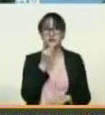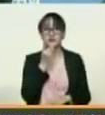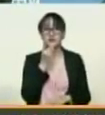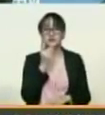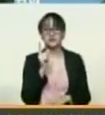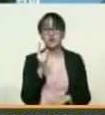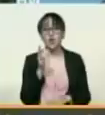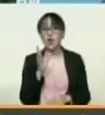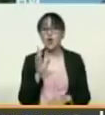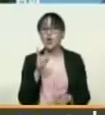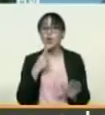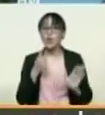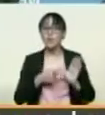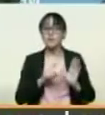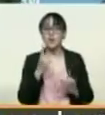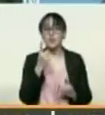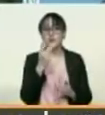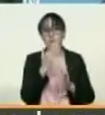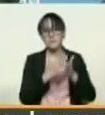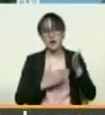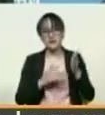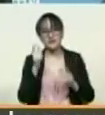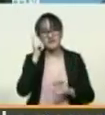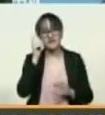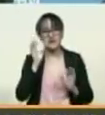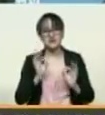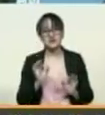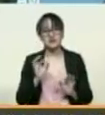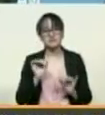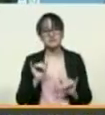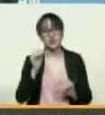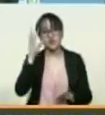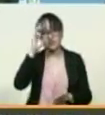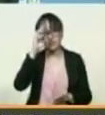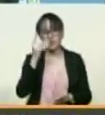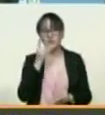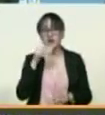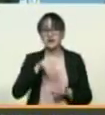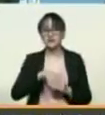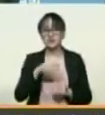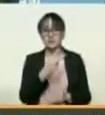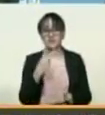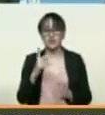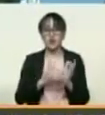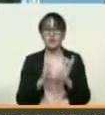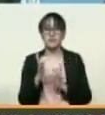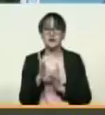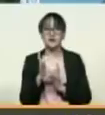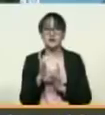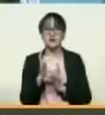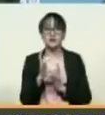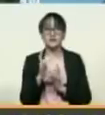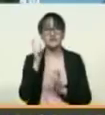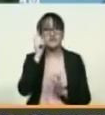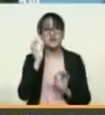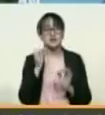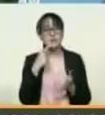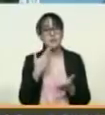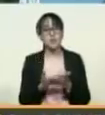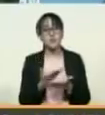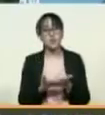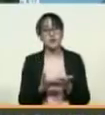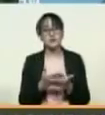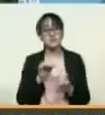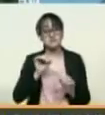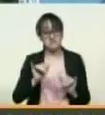una parte. La fecha que se acordó en Santo Domingo para las elecciones era el 22 de abril, fecha que había propuesto la